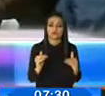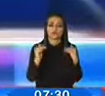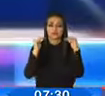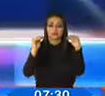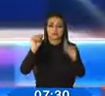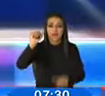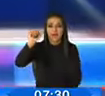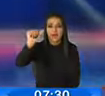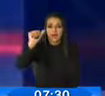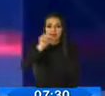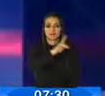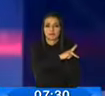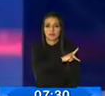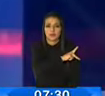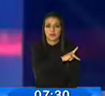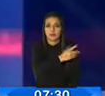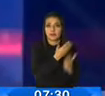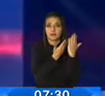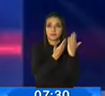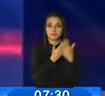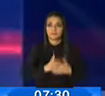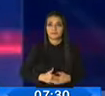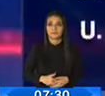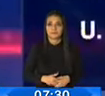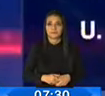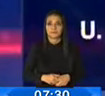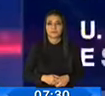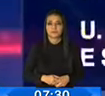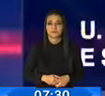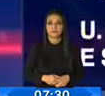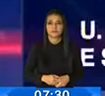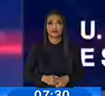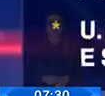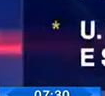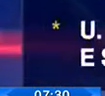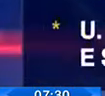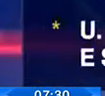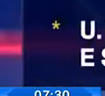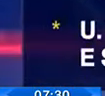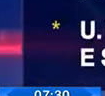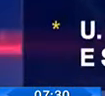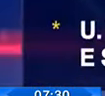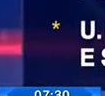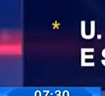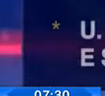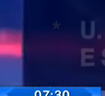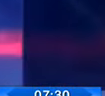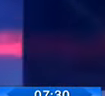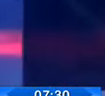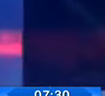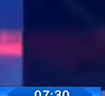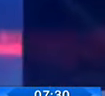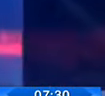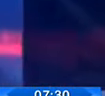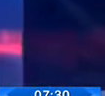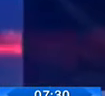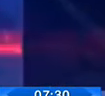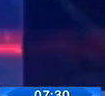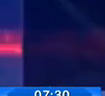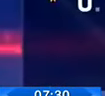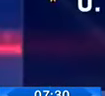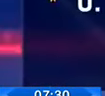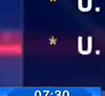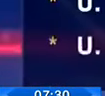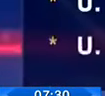A: Escuela Politécnica Nacional, Escuela Superior Politécnica del Litoral, Universidad de las Fuerzas Armadas ESPE, Escuela Superior Politécnica